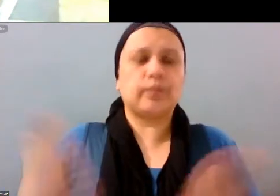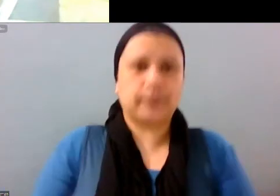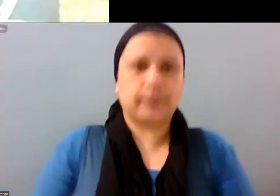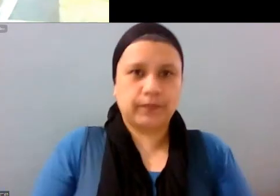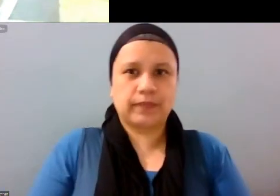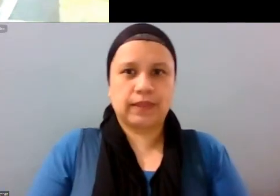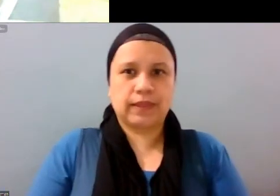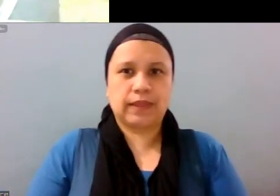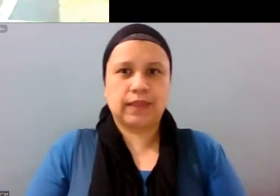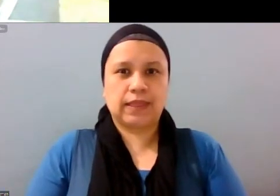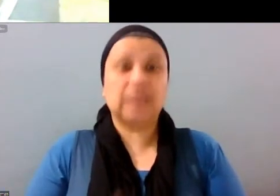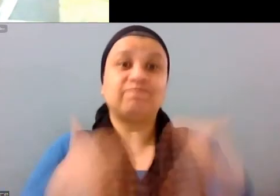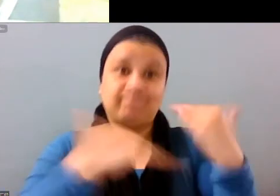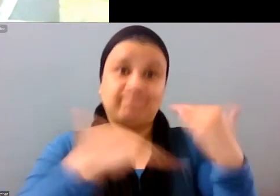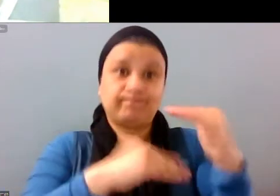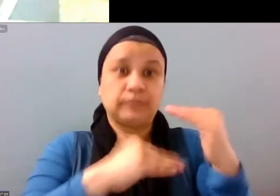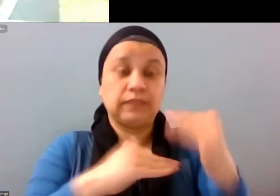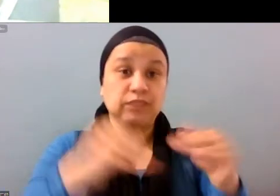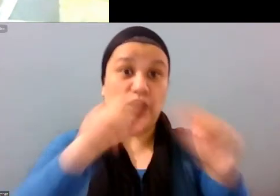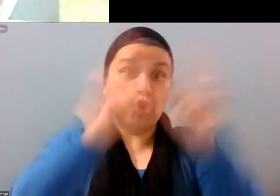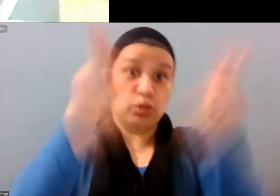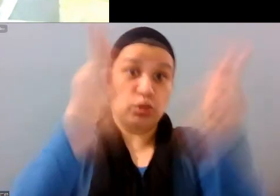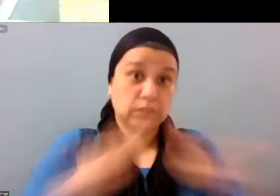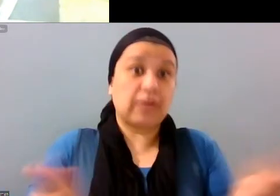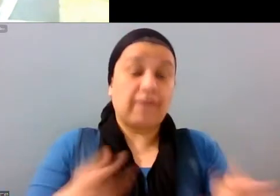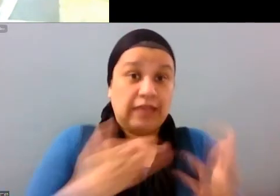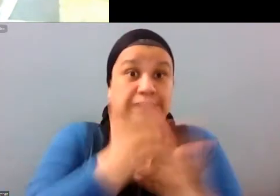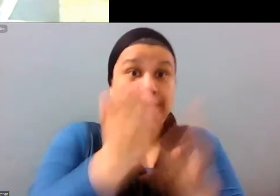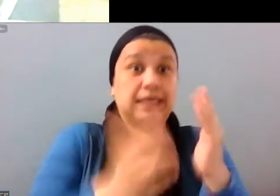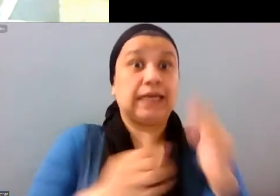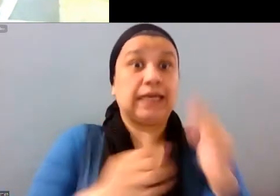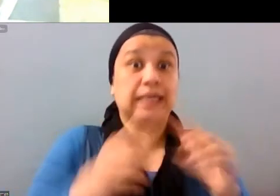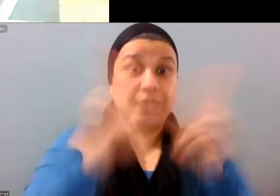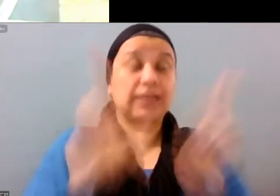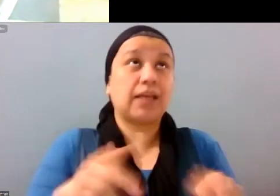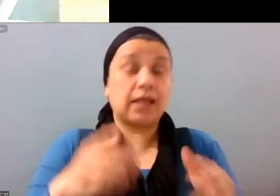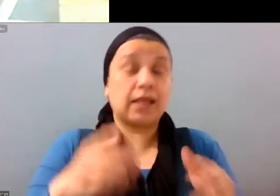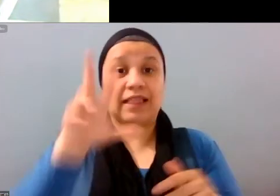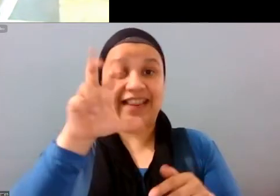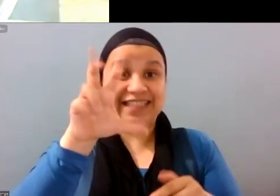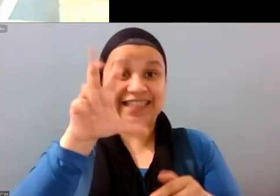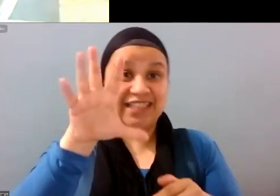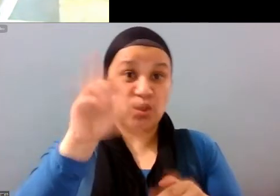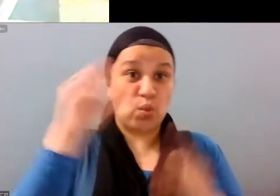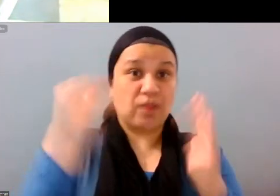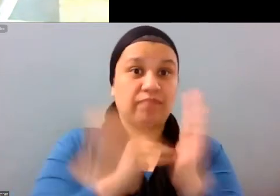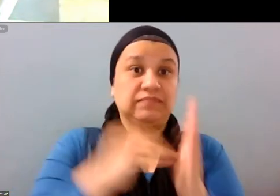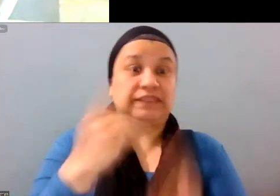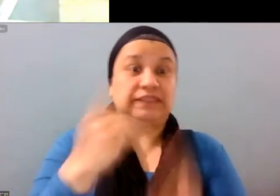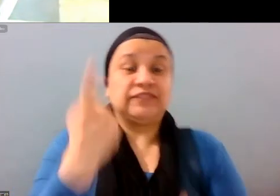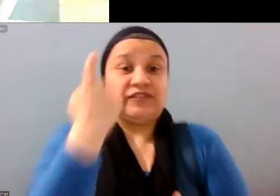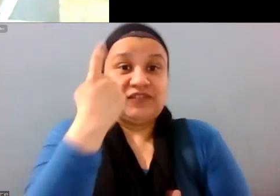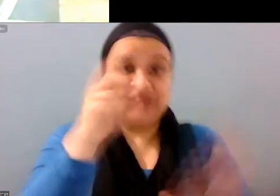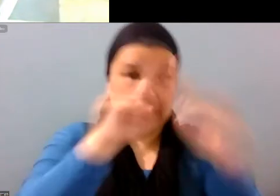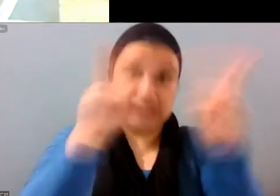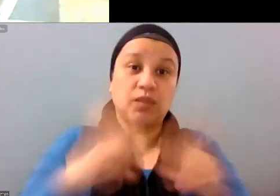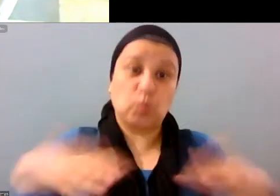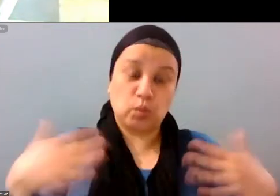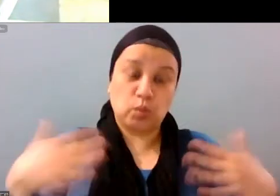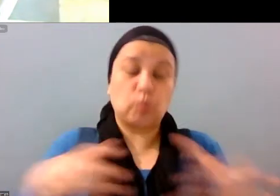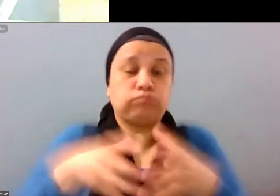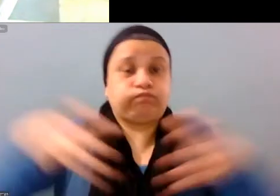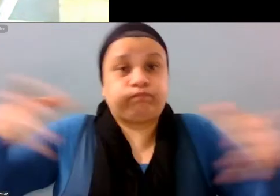limitaciones de conectividad y acceso a internet de más de 350 mil estudiantes es un grupo bastante amplio